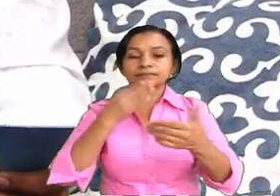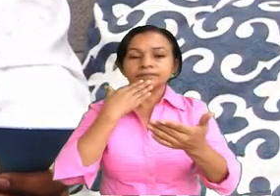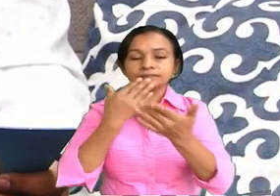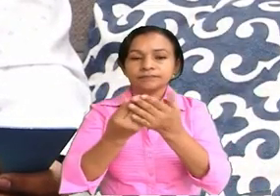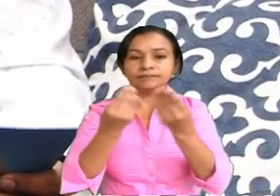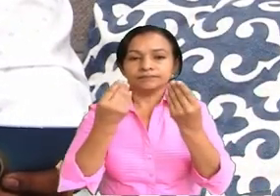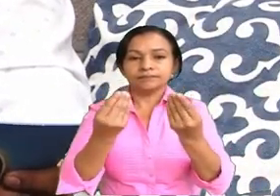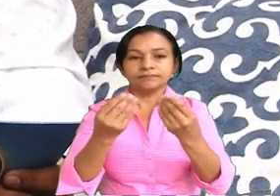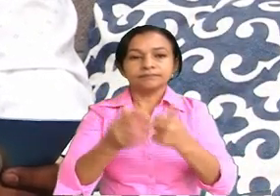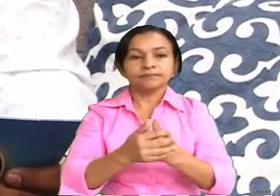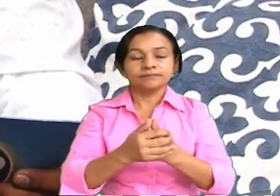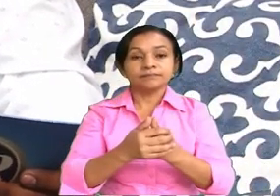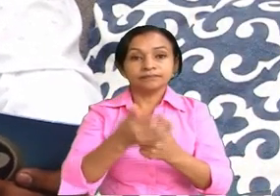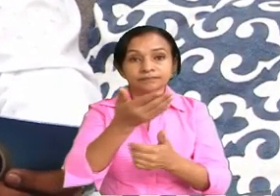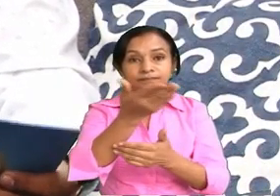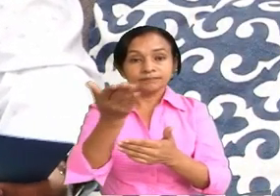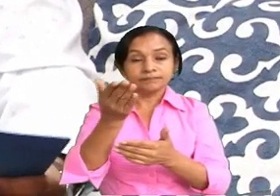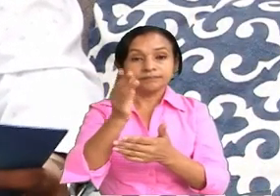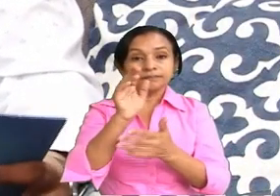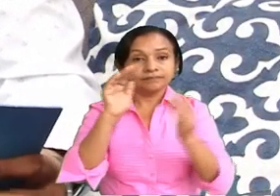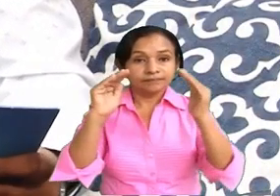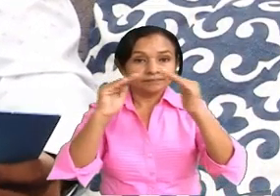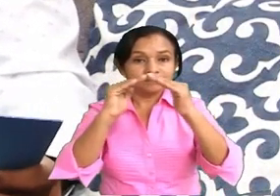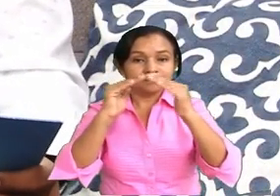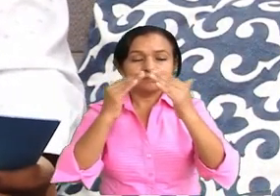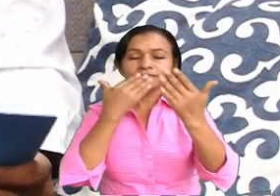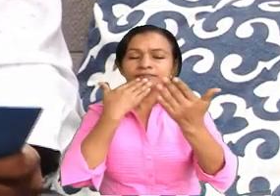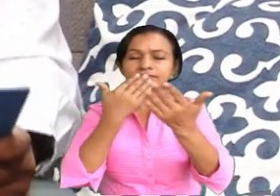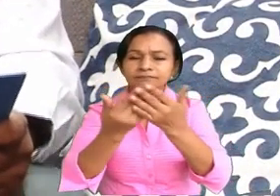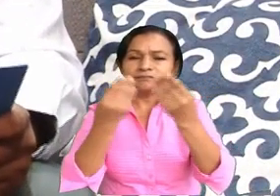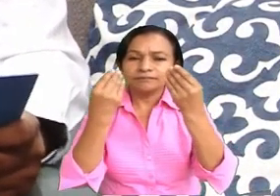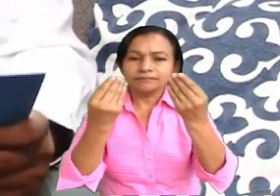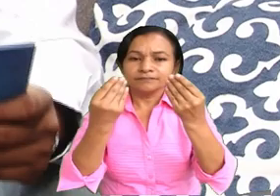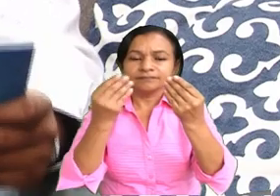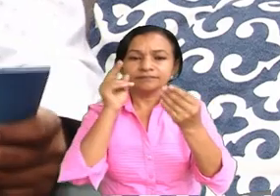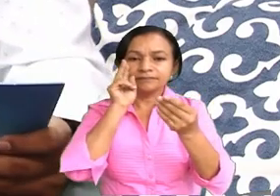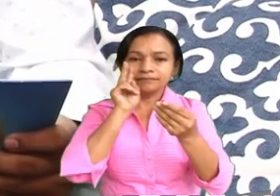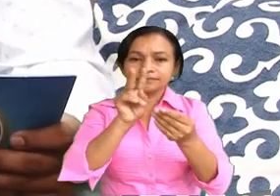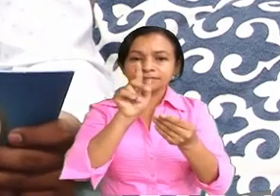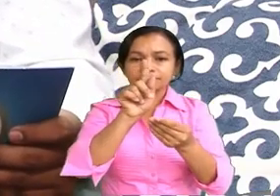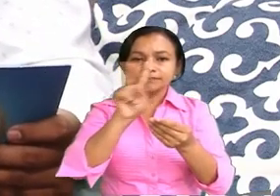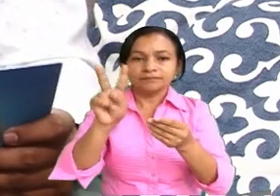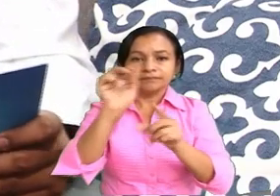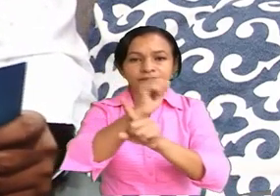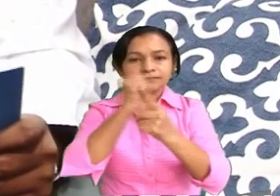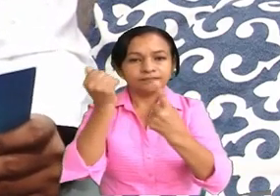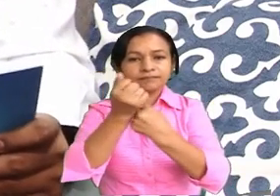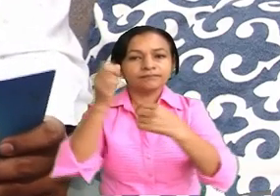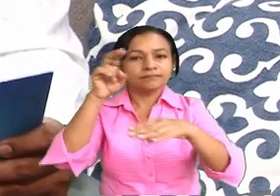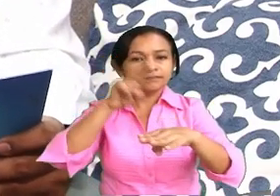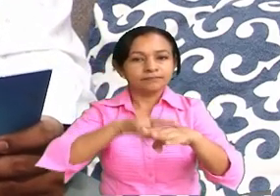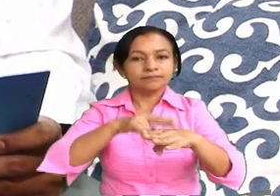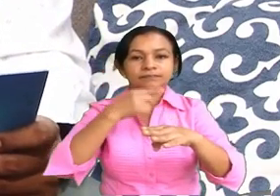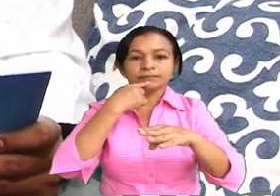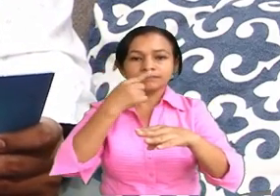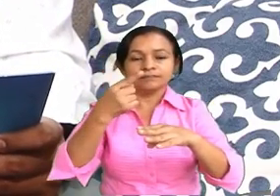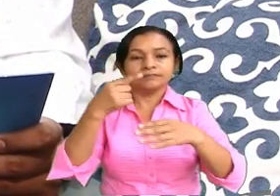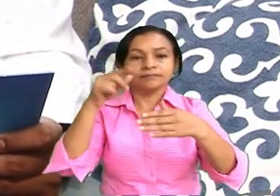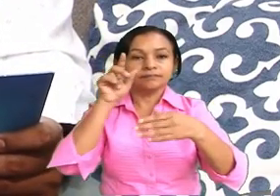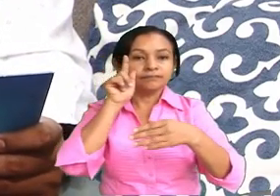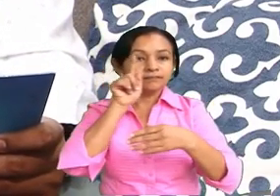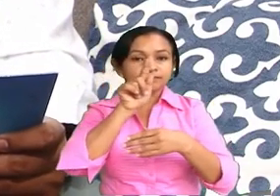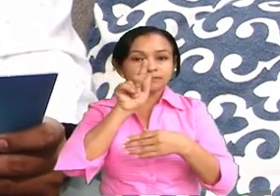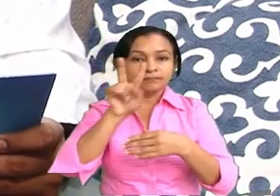ambos. Gracias. Y a usted que está en su hogar, muchísimas gracias por habernos acompañado en su programa desde el Parlamento. Le invitamos a que se quede en sintonía del